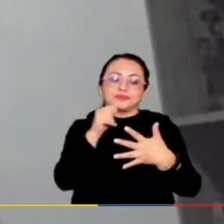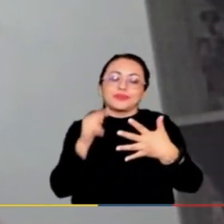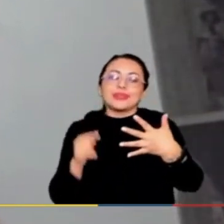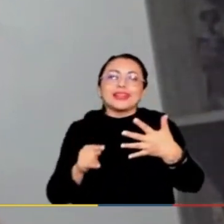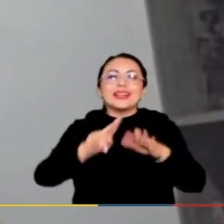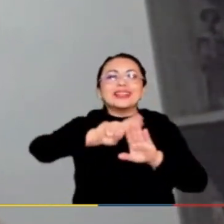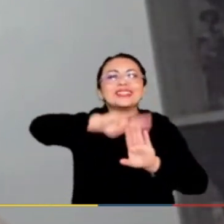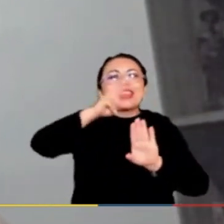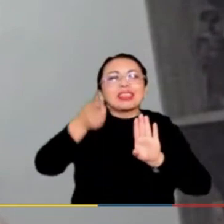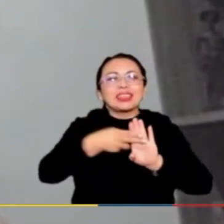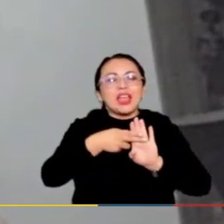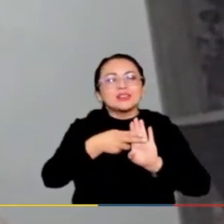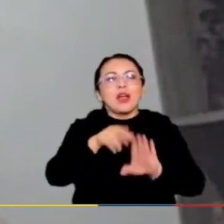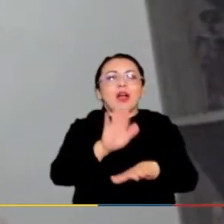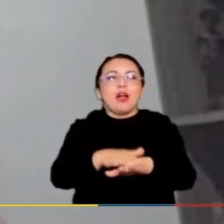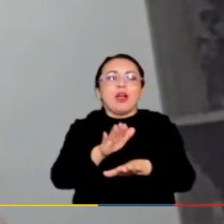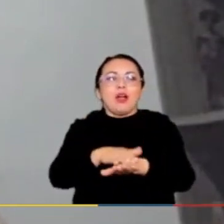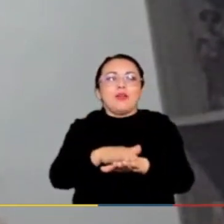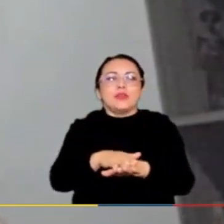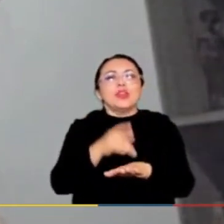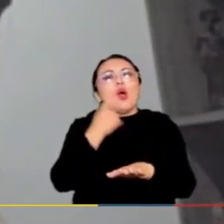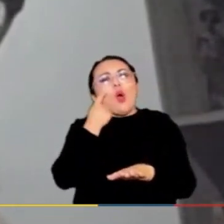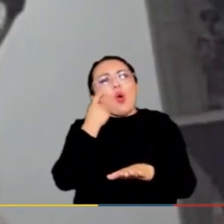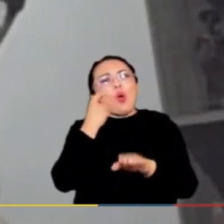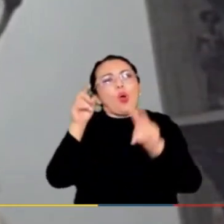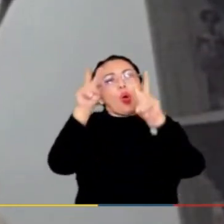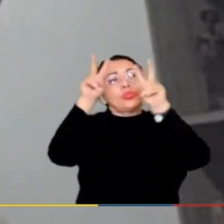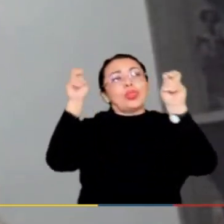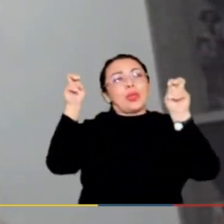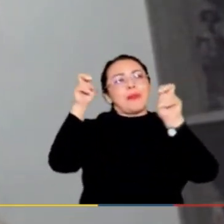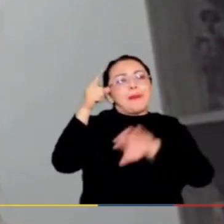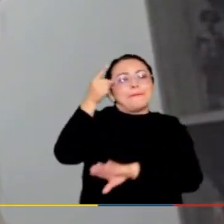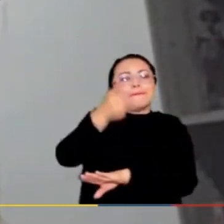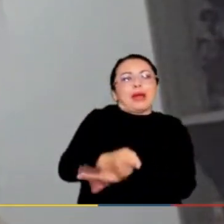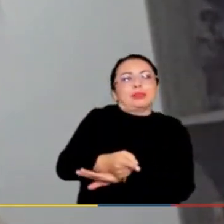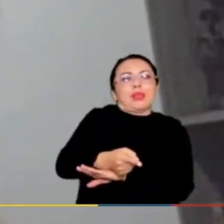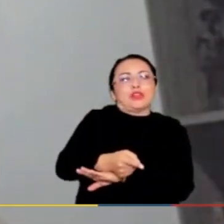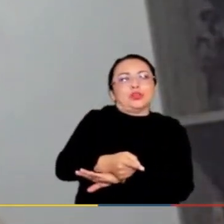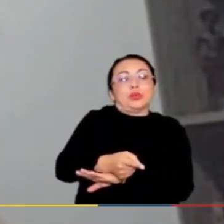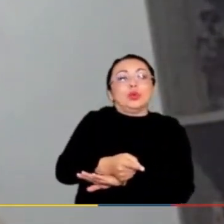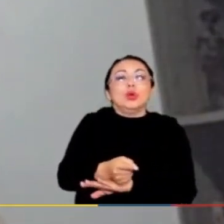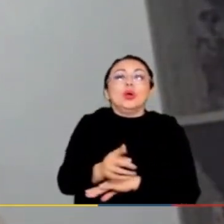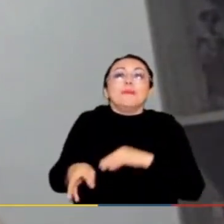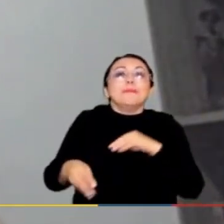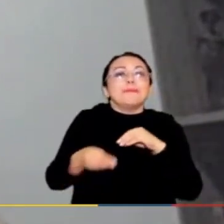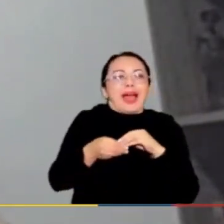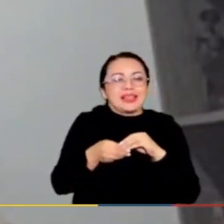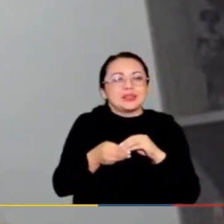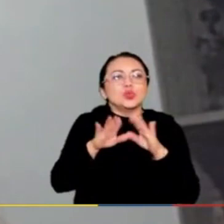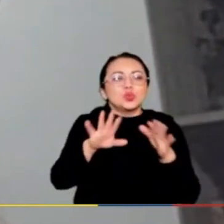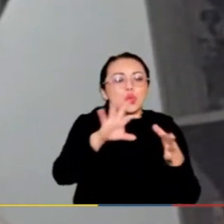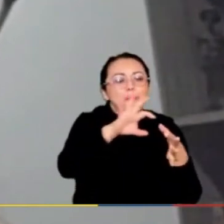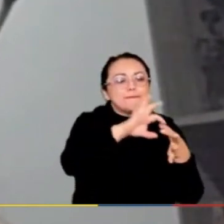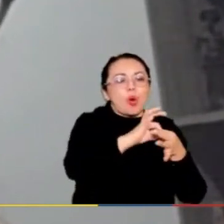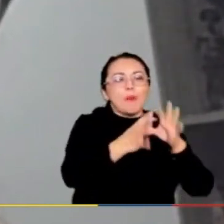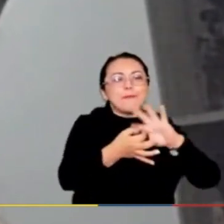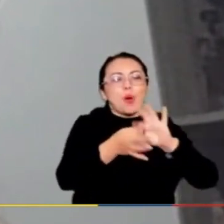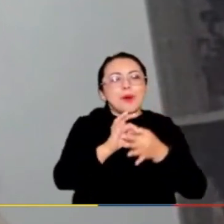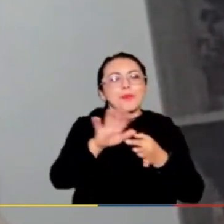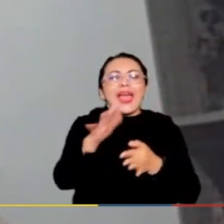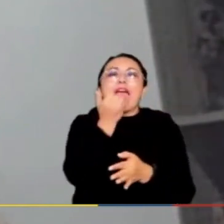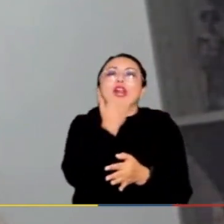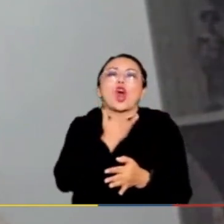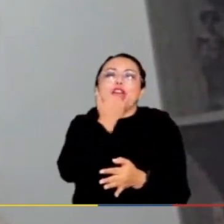sentencia, advirtiendo que no se debe estudiar el tema del mandato y que lo ocurrido a partir de una cadena desafortunada de